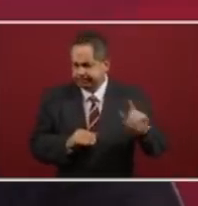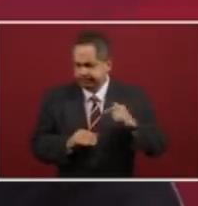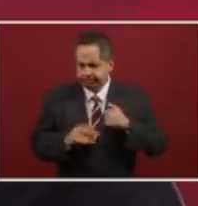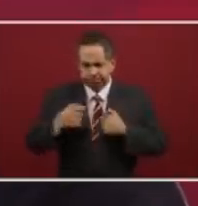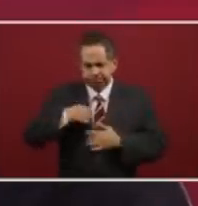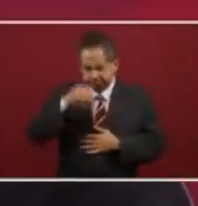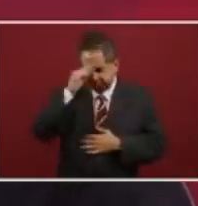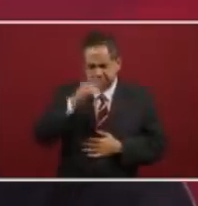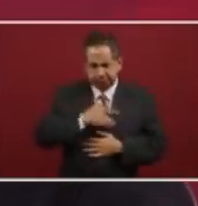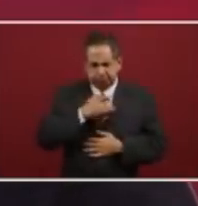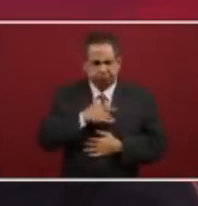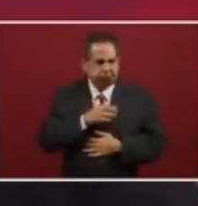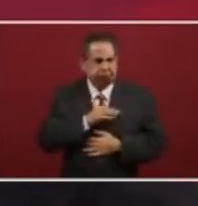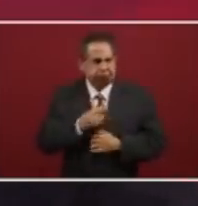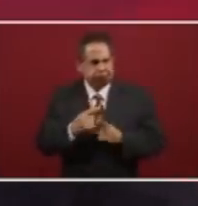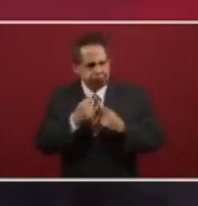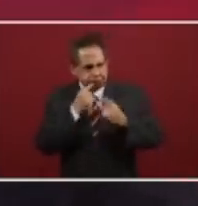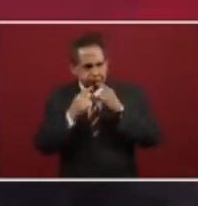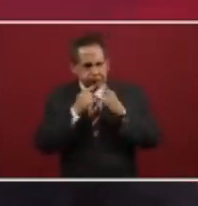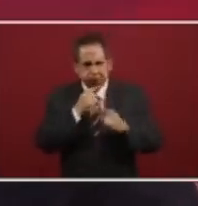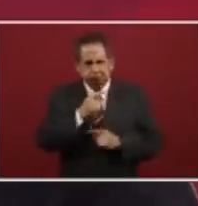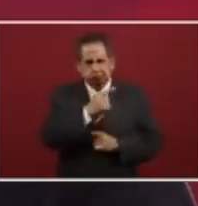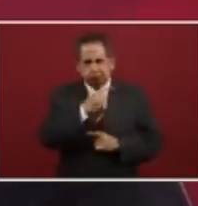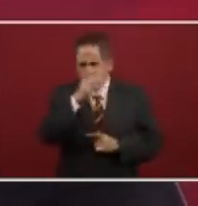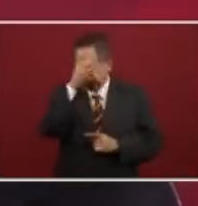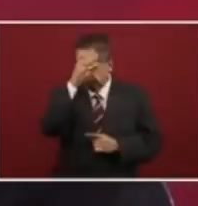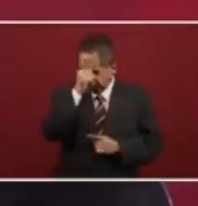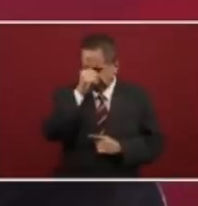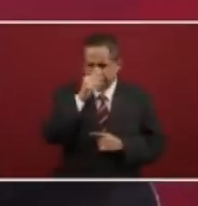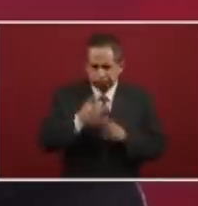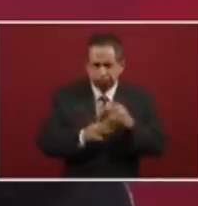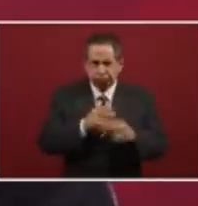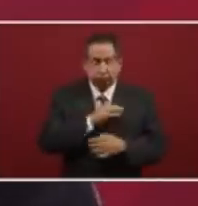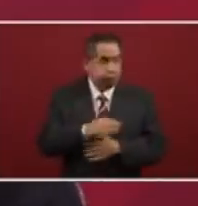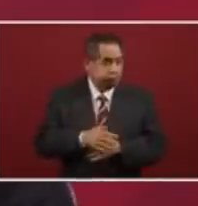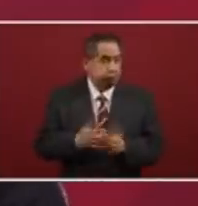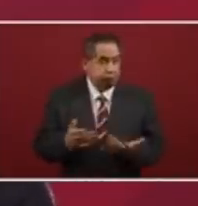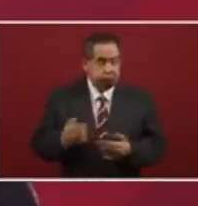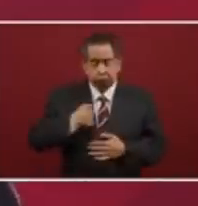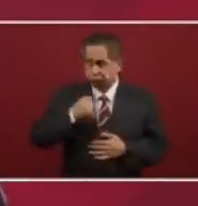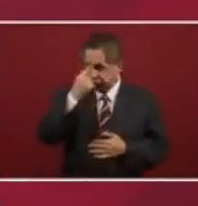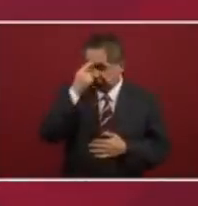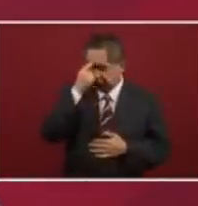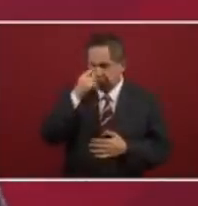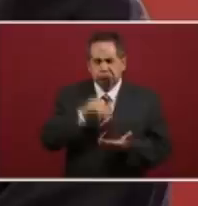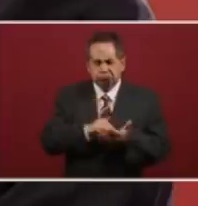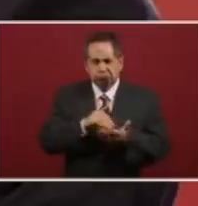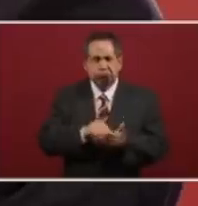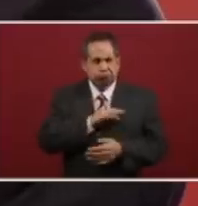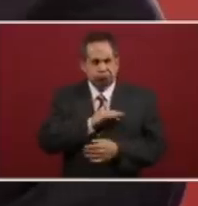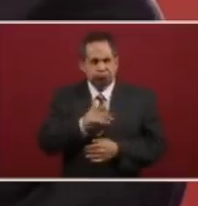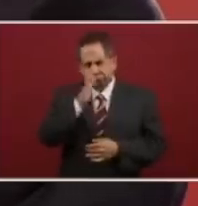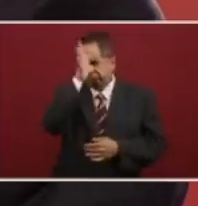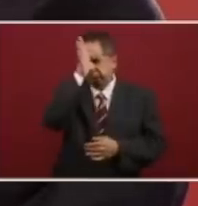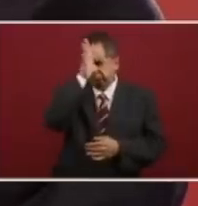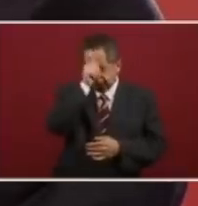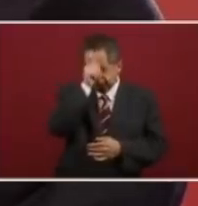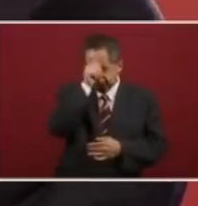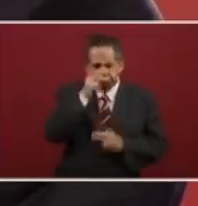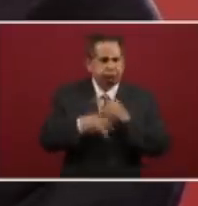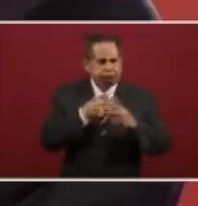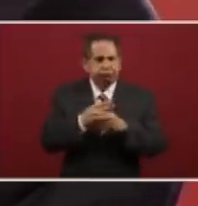acuerdo con el gobierno de eeuu y seguimos considerando qué